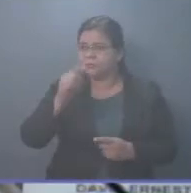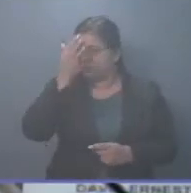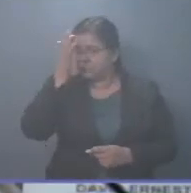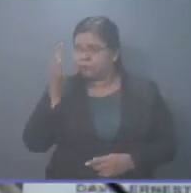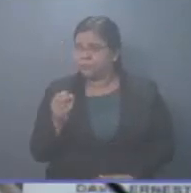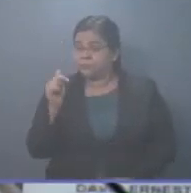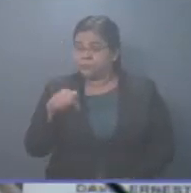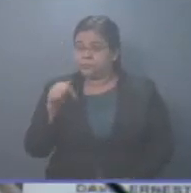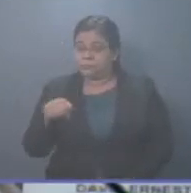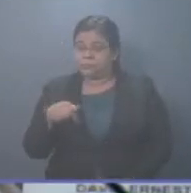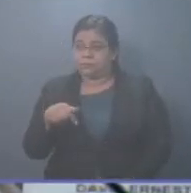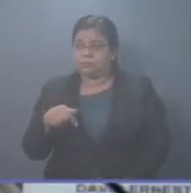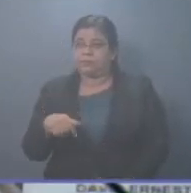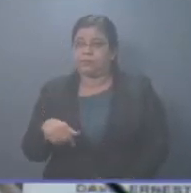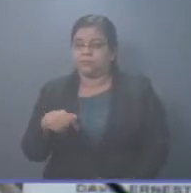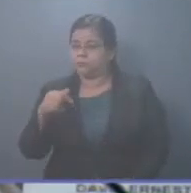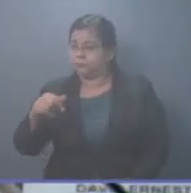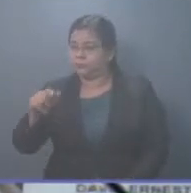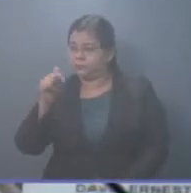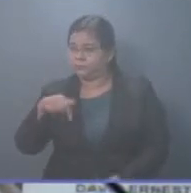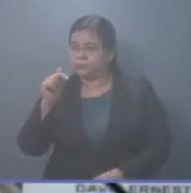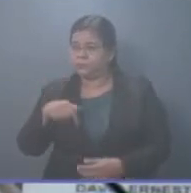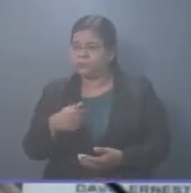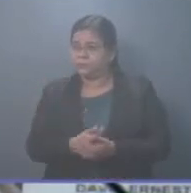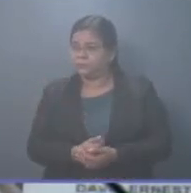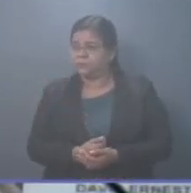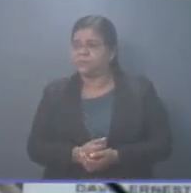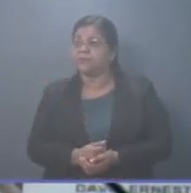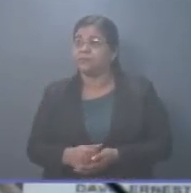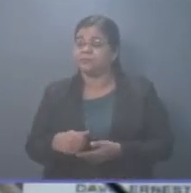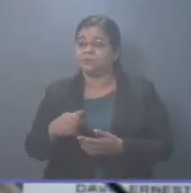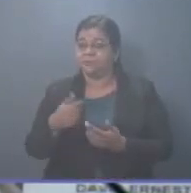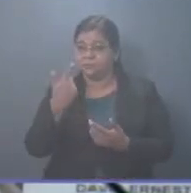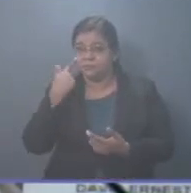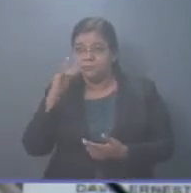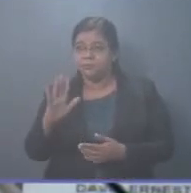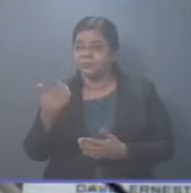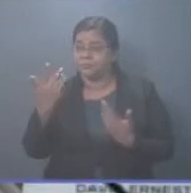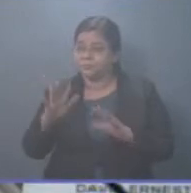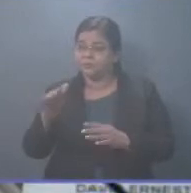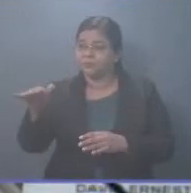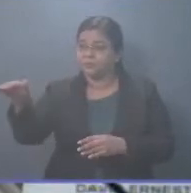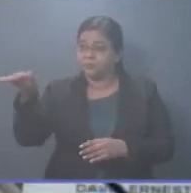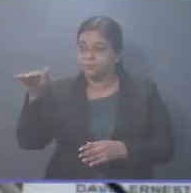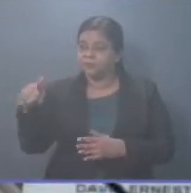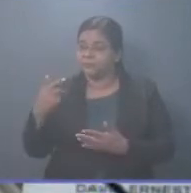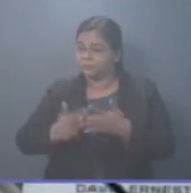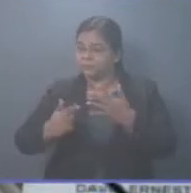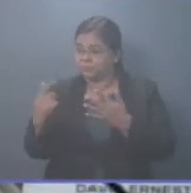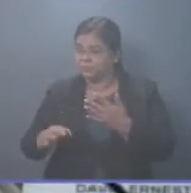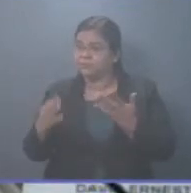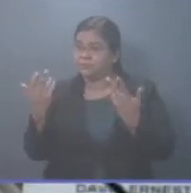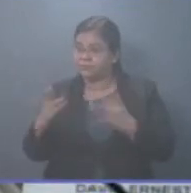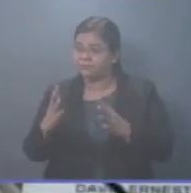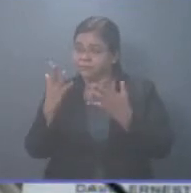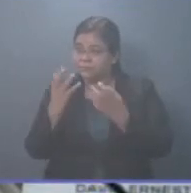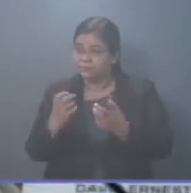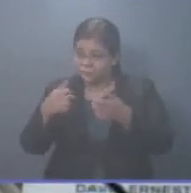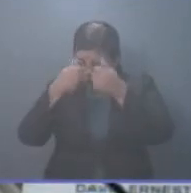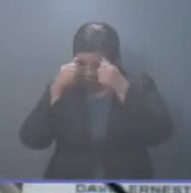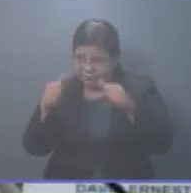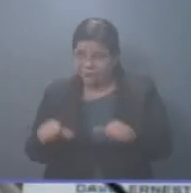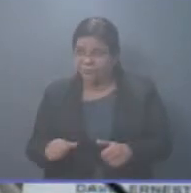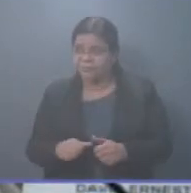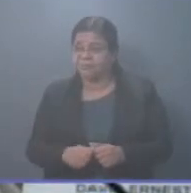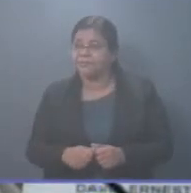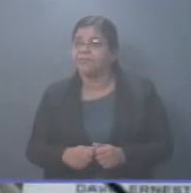ahorita estamos en marzo, supongamos que la ley fuese ya aprobadas las